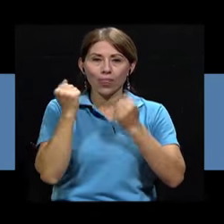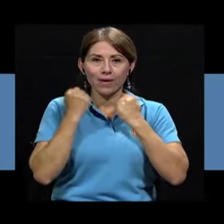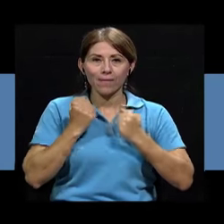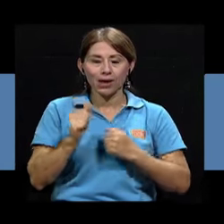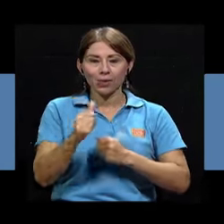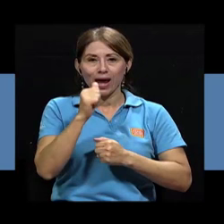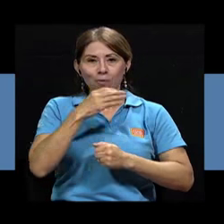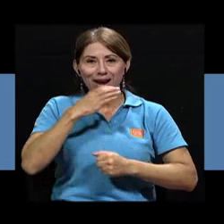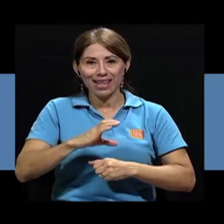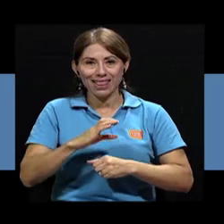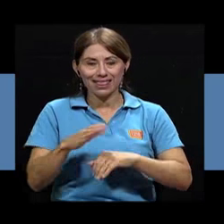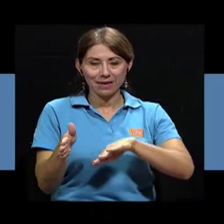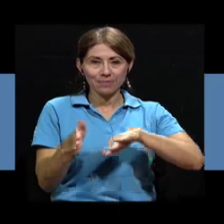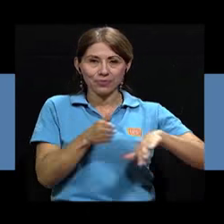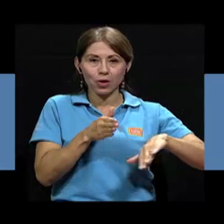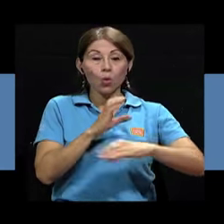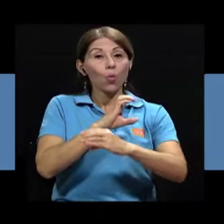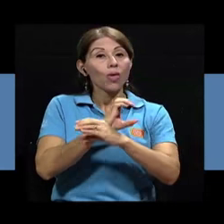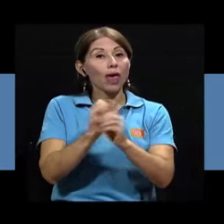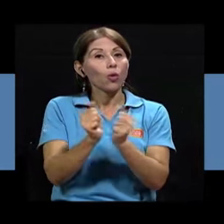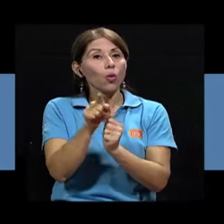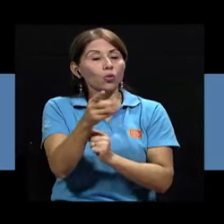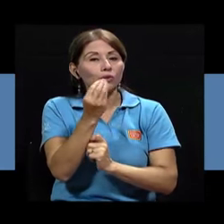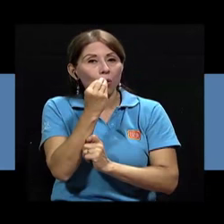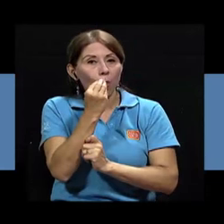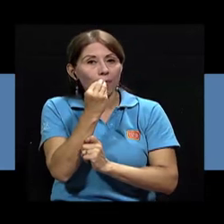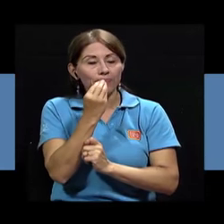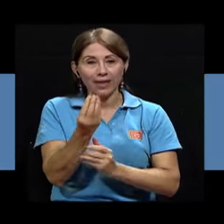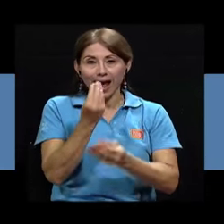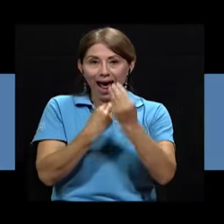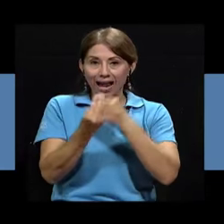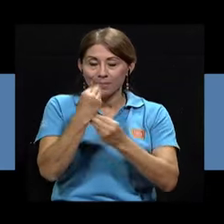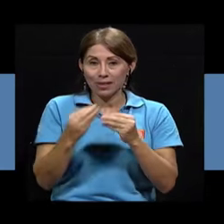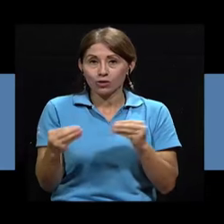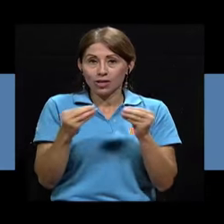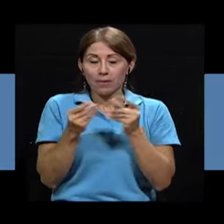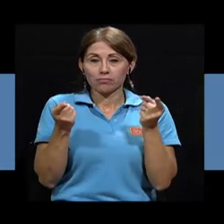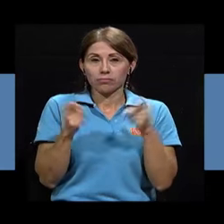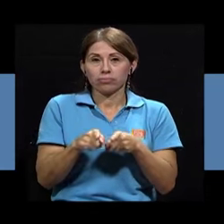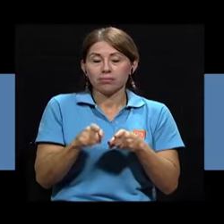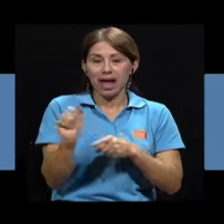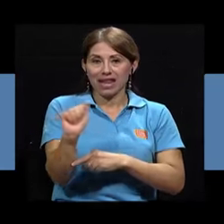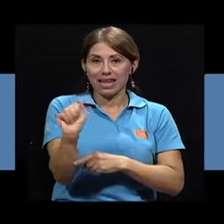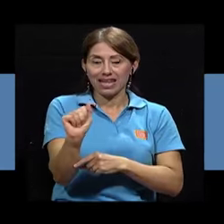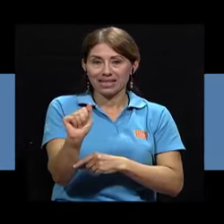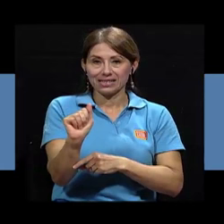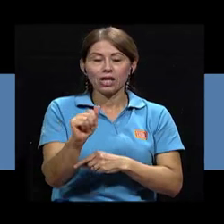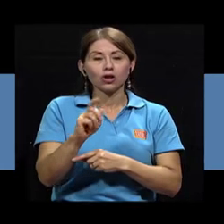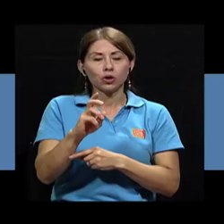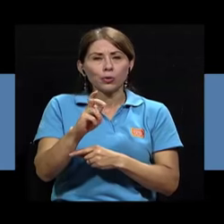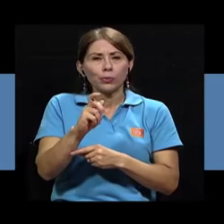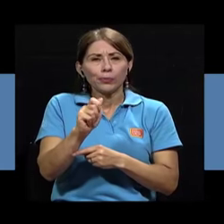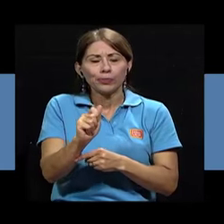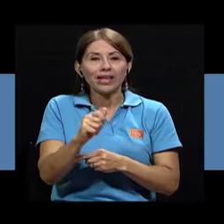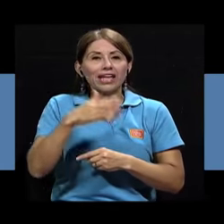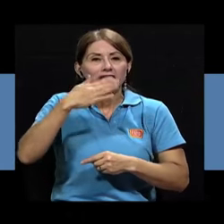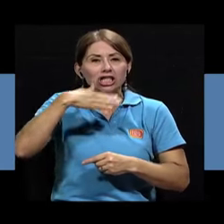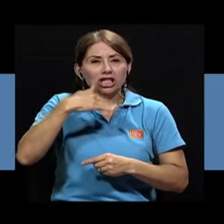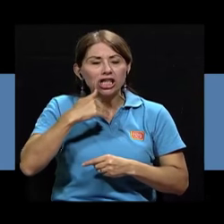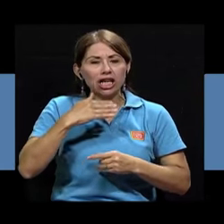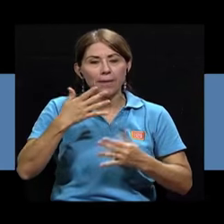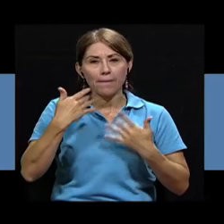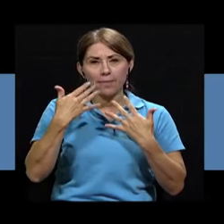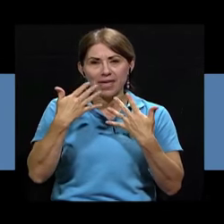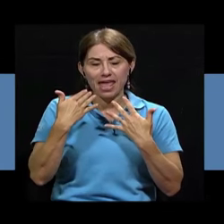lugar. Cuidados con los alimentos. Los alimentos que más producen reacciones alérgicas son los cítricos: